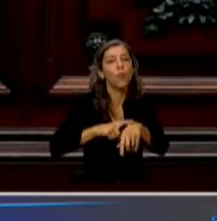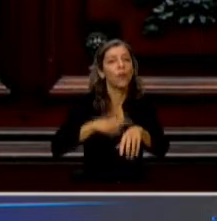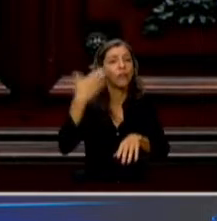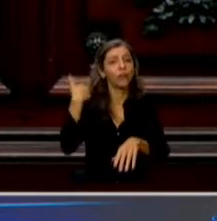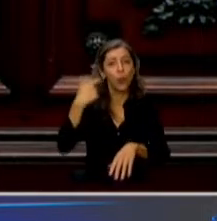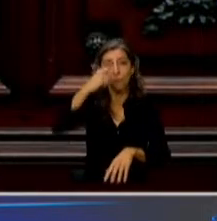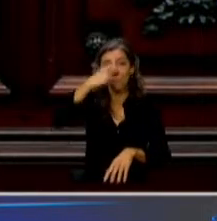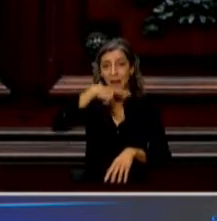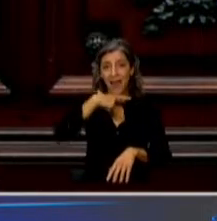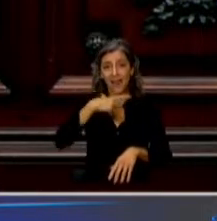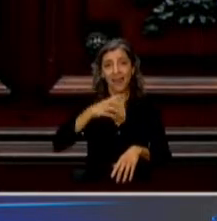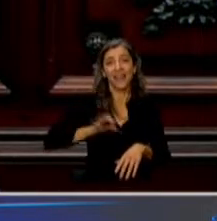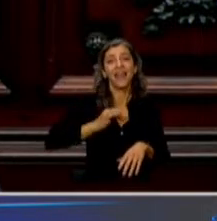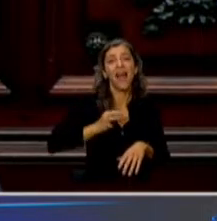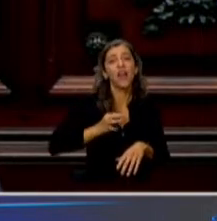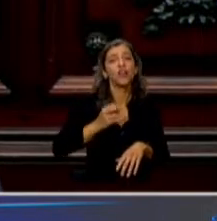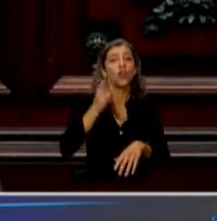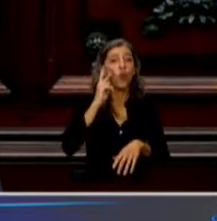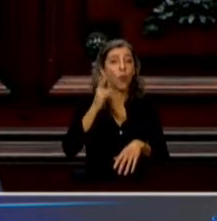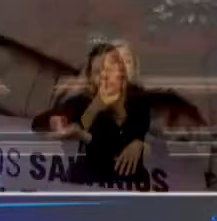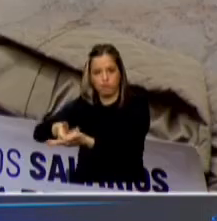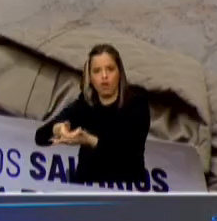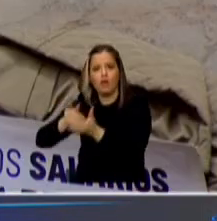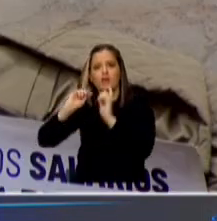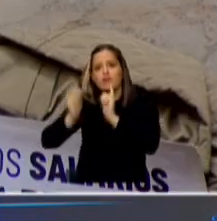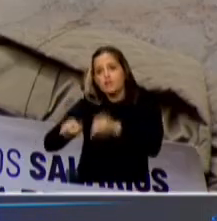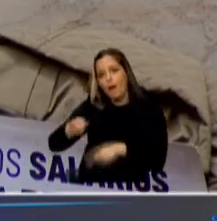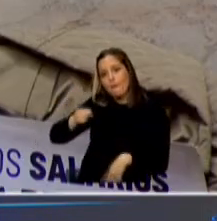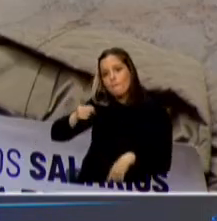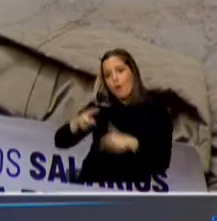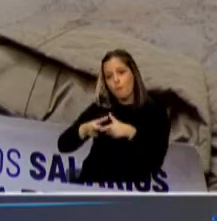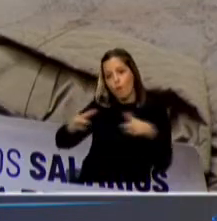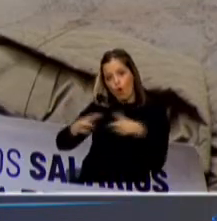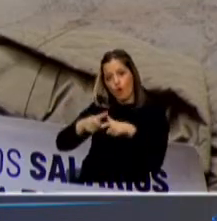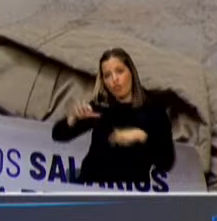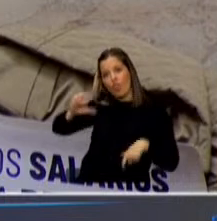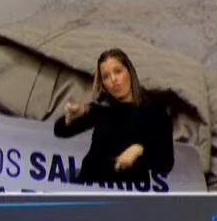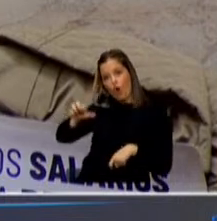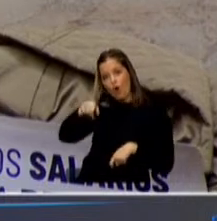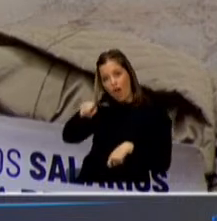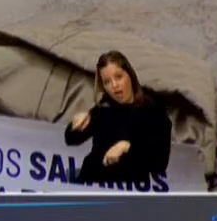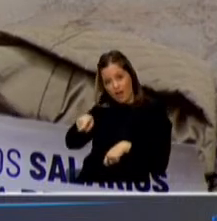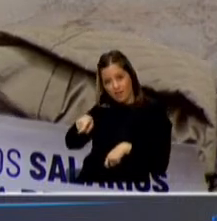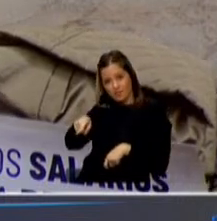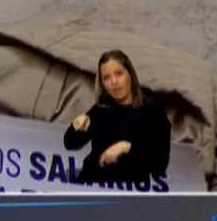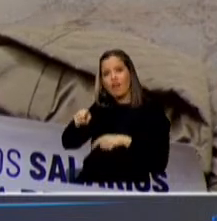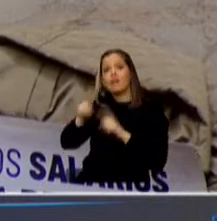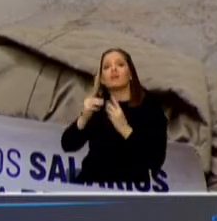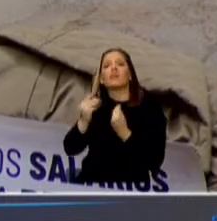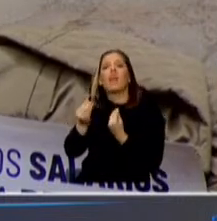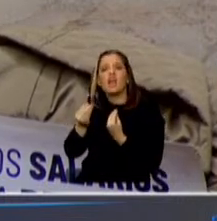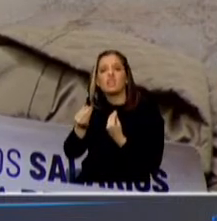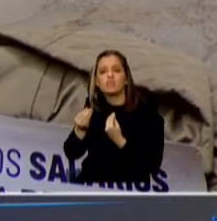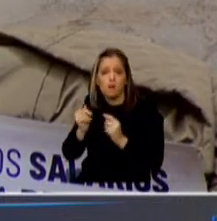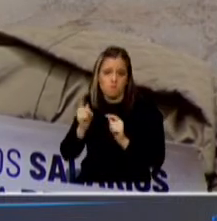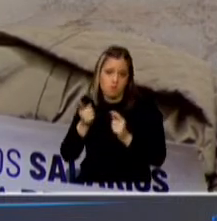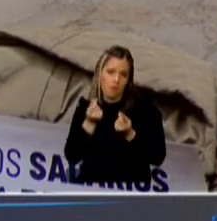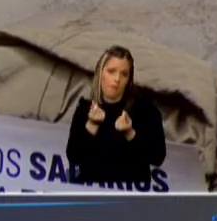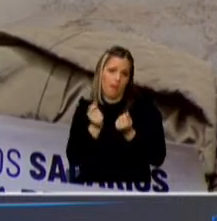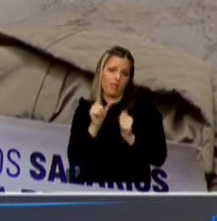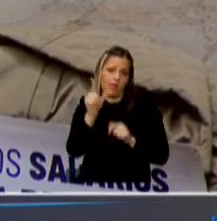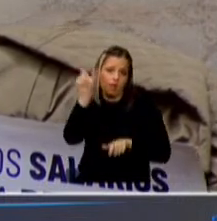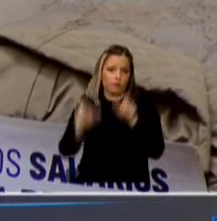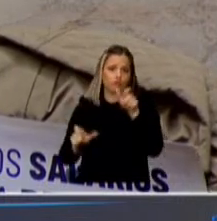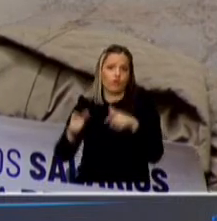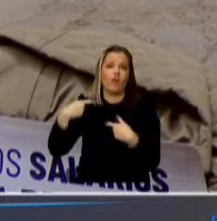Cambio, se lo recriminó y lo ratificó, ¿no? Básicamente que, como va a haber una mejor cosecha, van a entrar dólares, sí. no va a haber necesidad